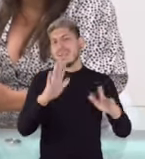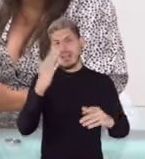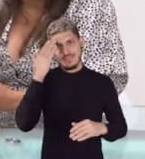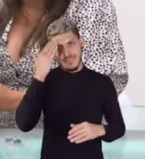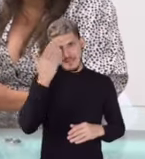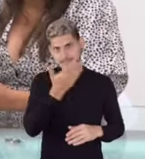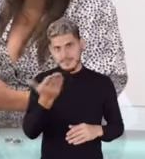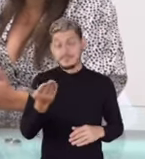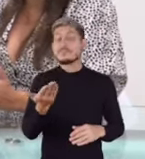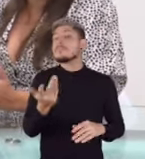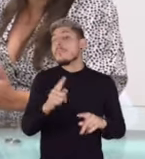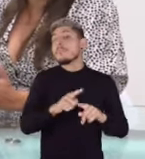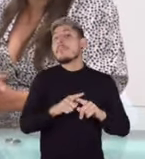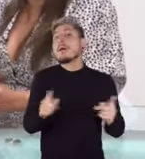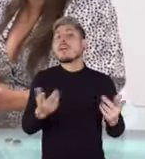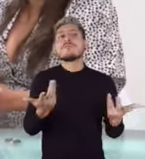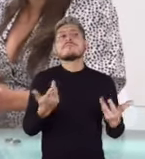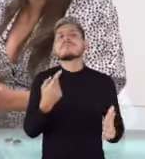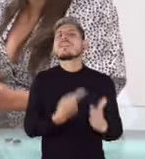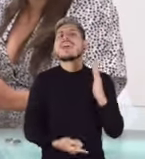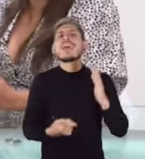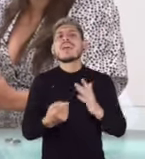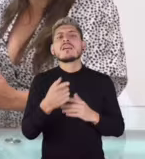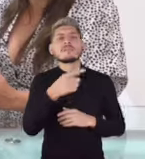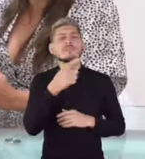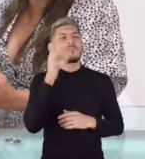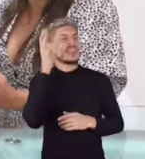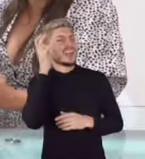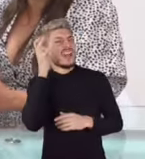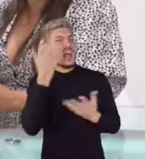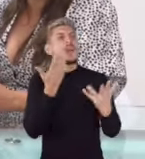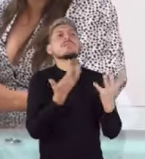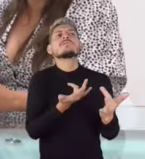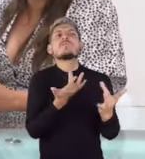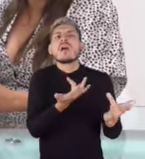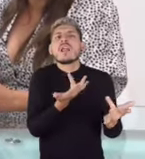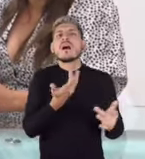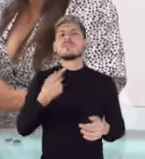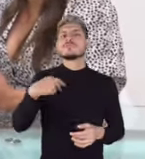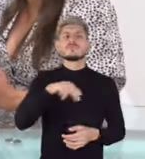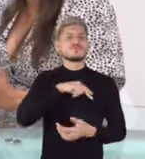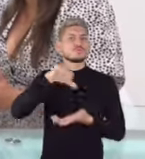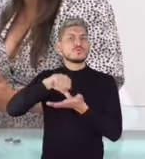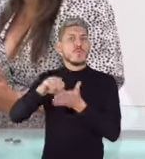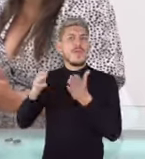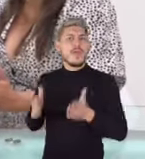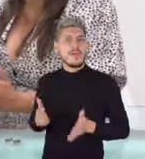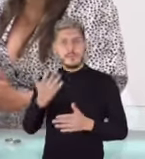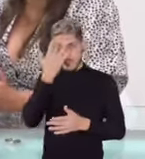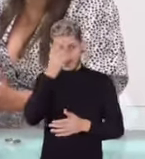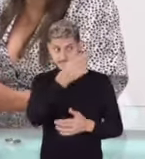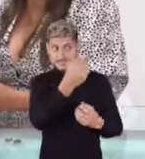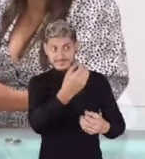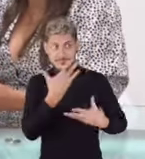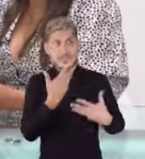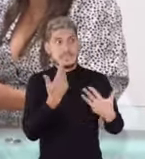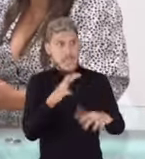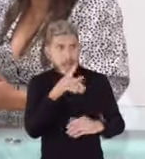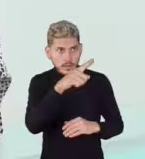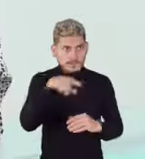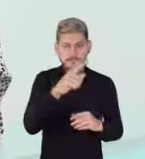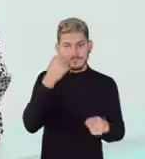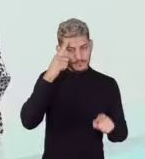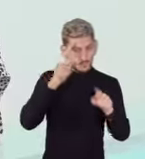adelante. Pero, ¿qué es lo que esperamos, o qué crees tú que debemos esperar los ciudadanos? Porque me comentabas que ya se están organizando,